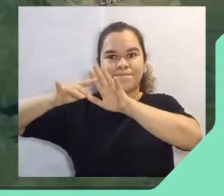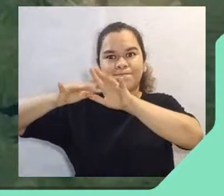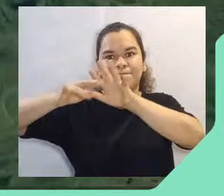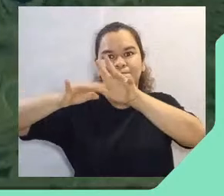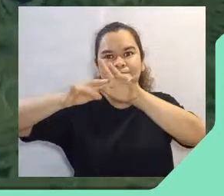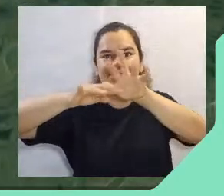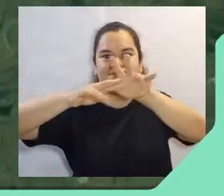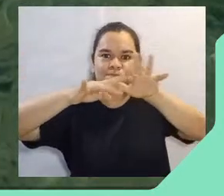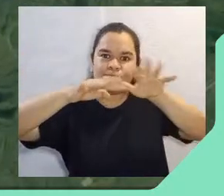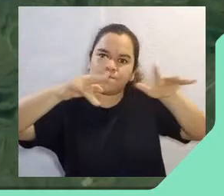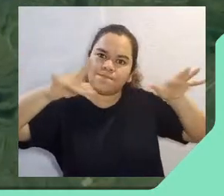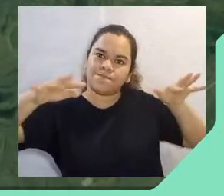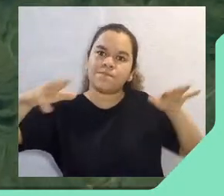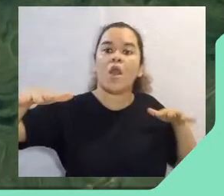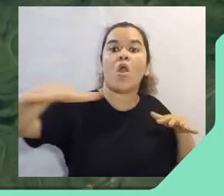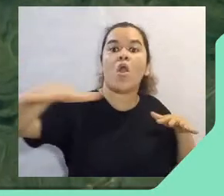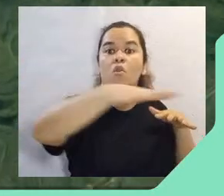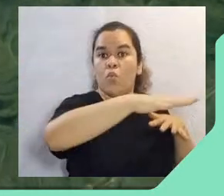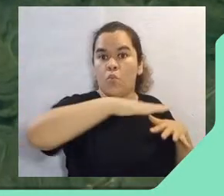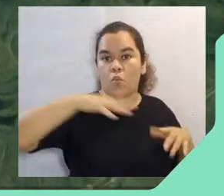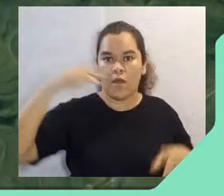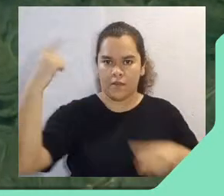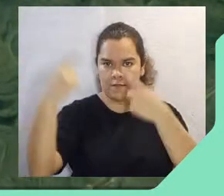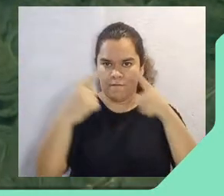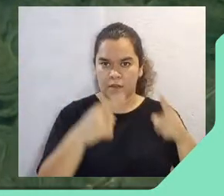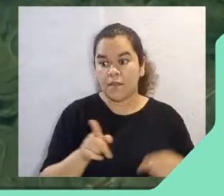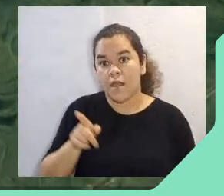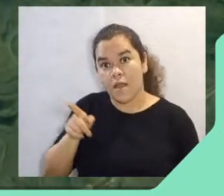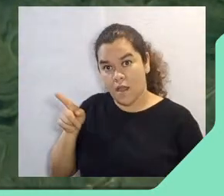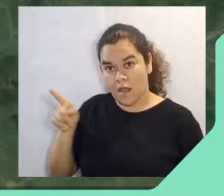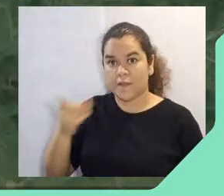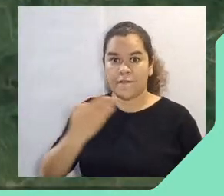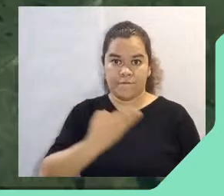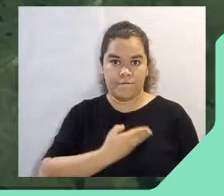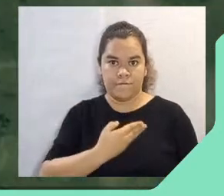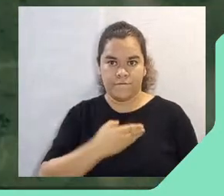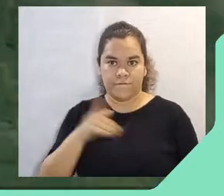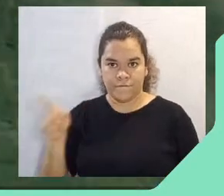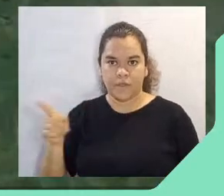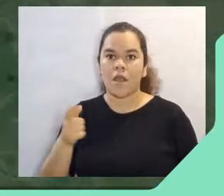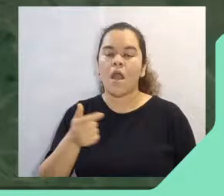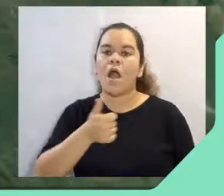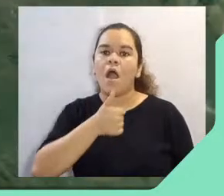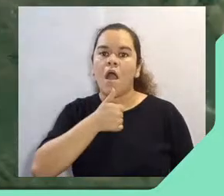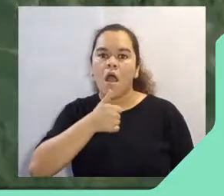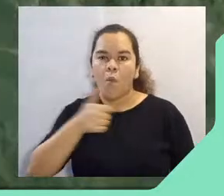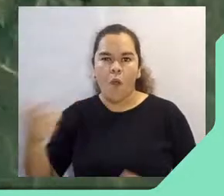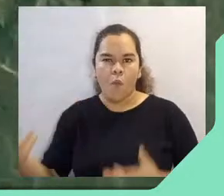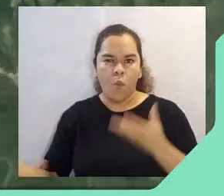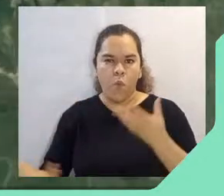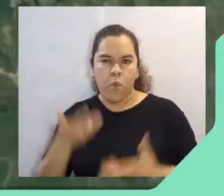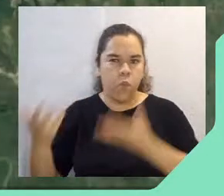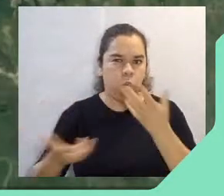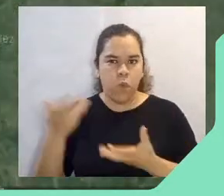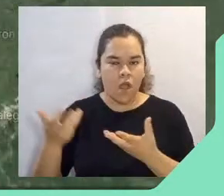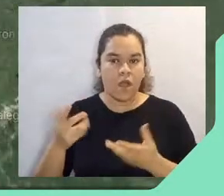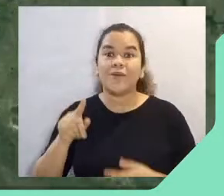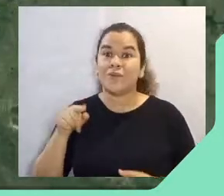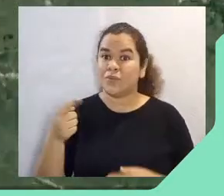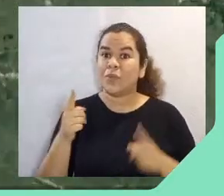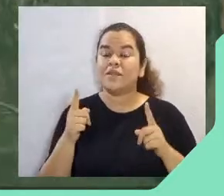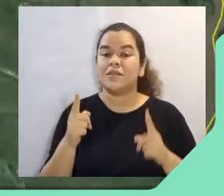luego distribuida. Aparte de calentar el agua quemando combustible, existe otra forma de calentar agua. Por ejemplo, con